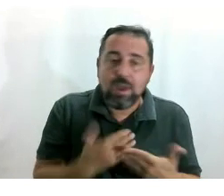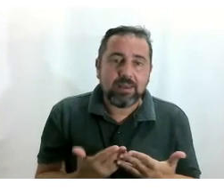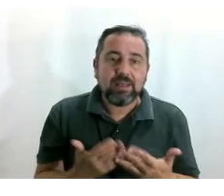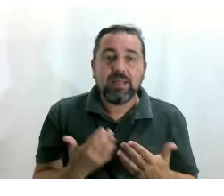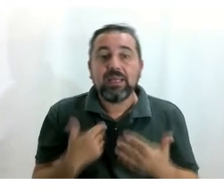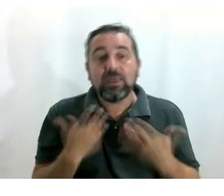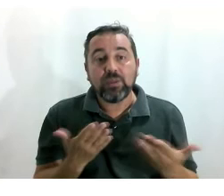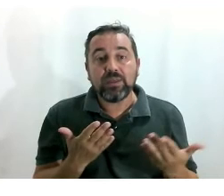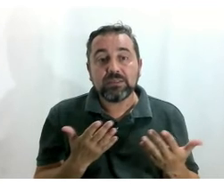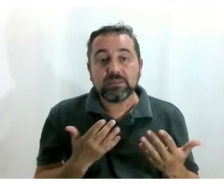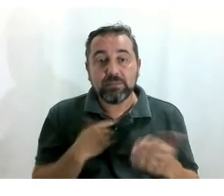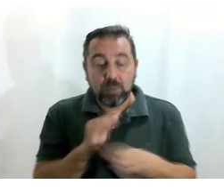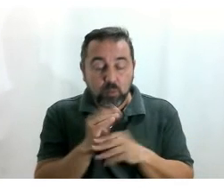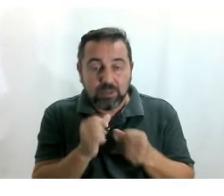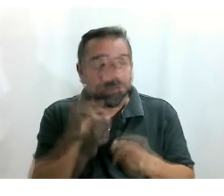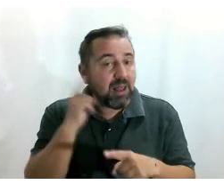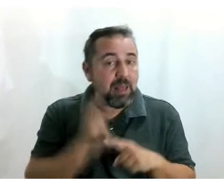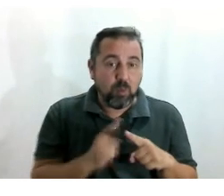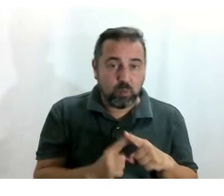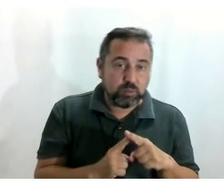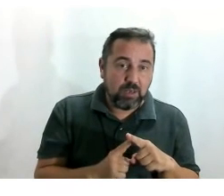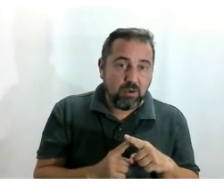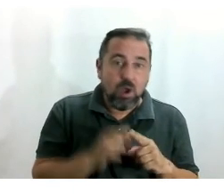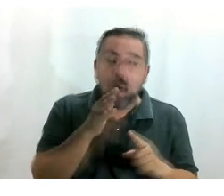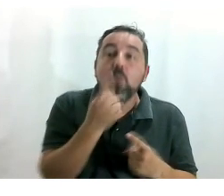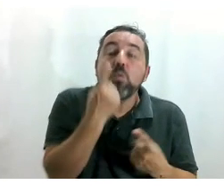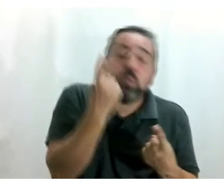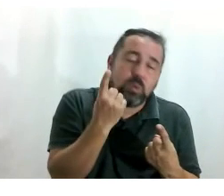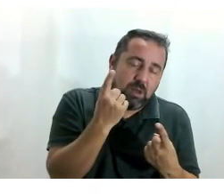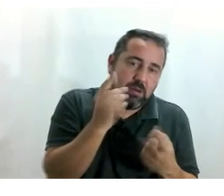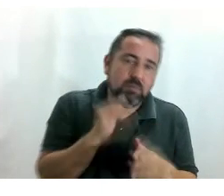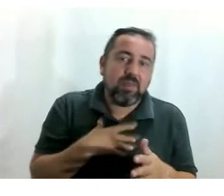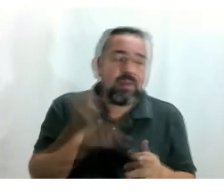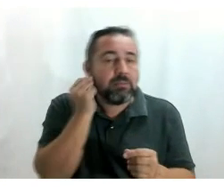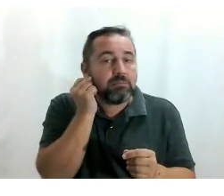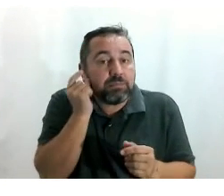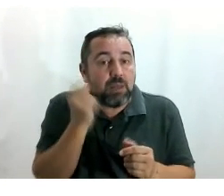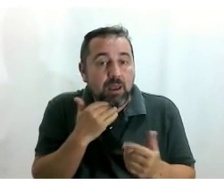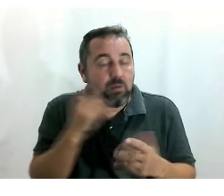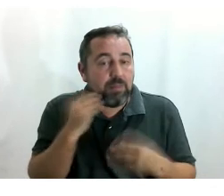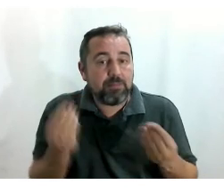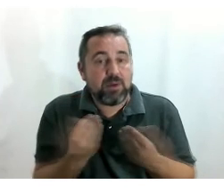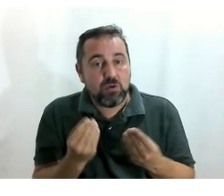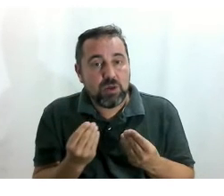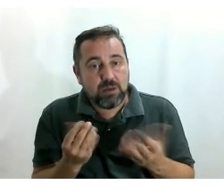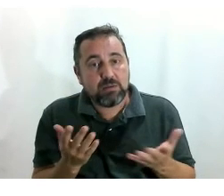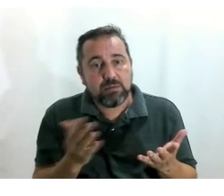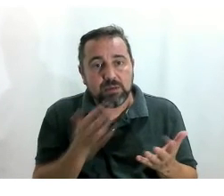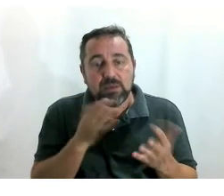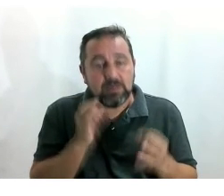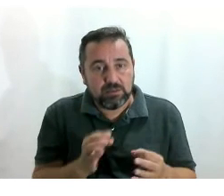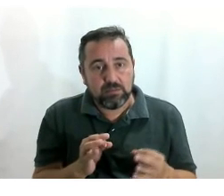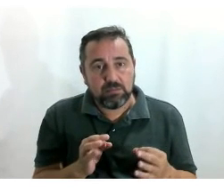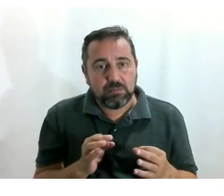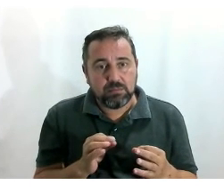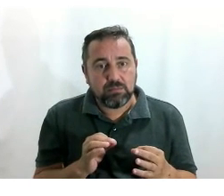la cura para la hipoacusia o con una cura que pueda mejorar la hipoacusia, pues eso,